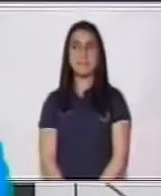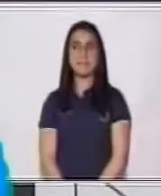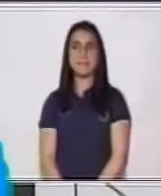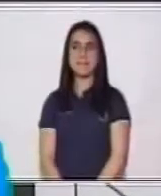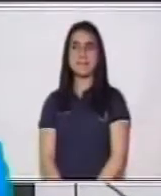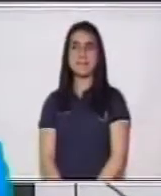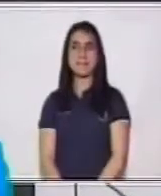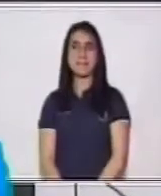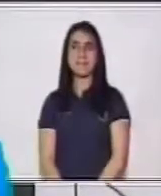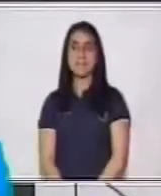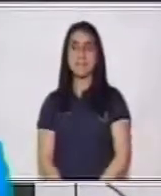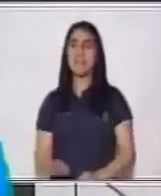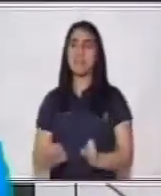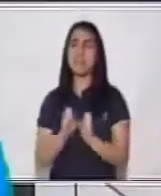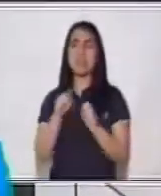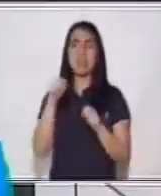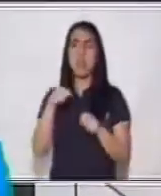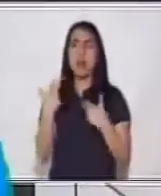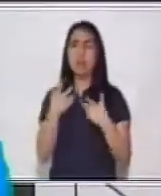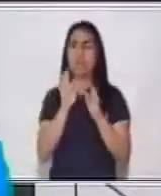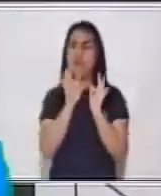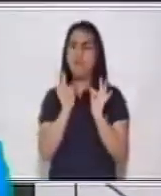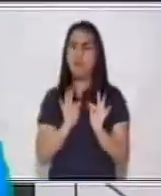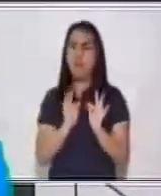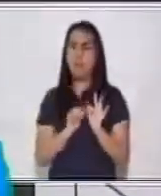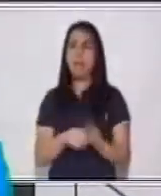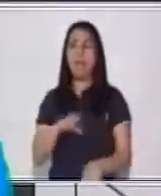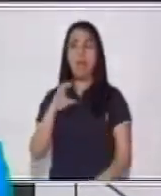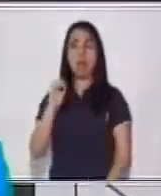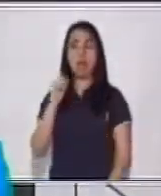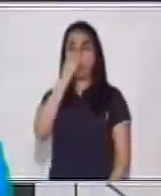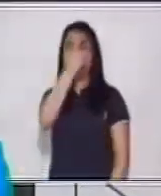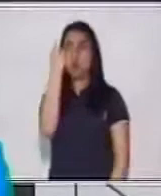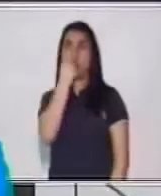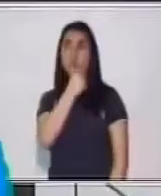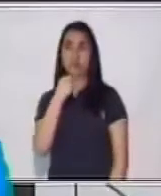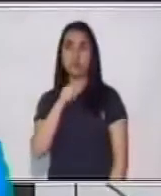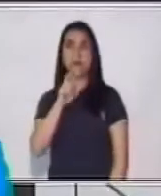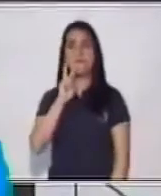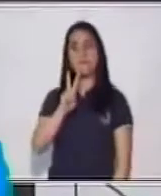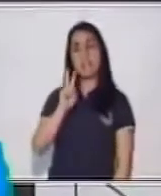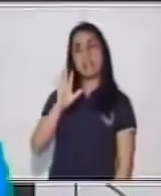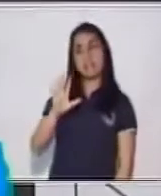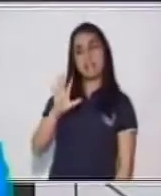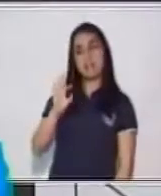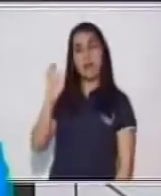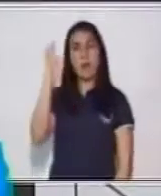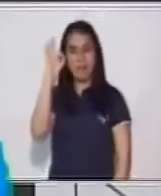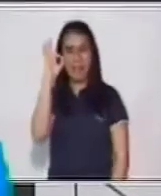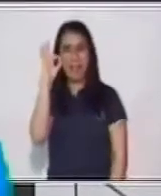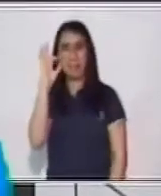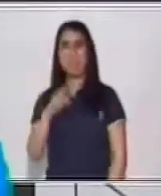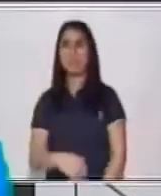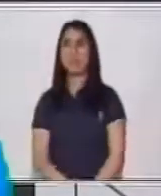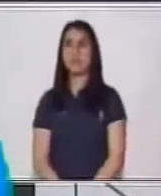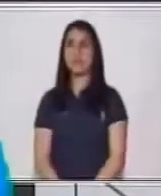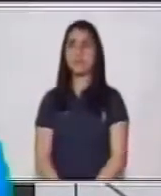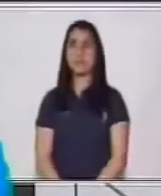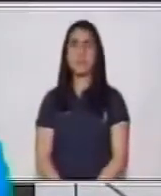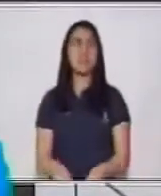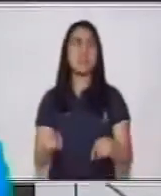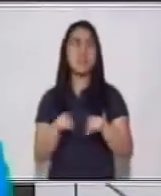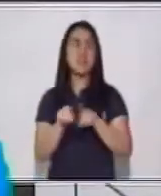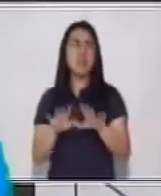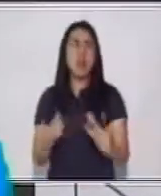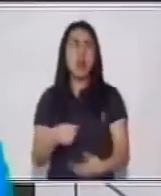Tenemos una ecuación en la cual la única variable es la hipotenusa. Hay que despejarla. Para